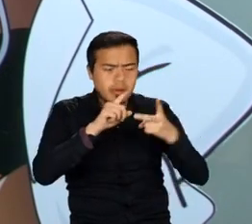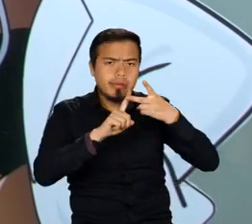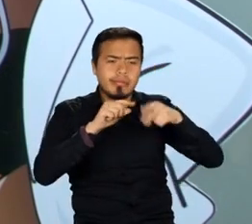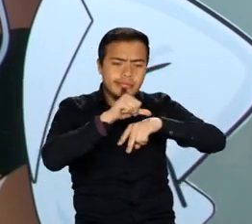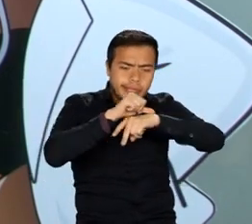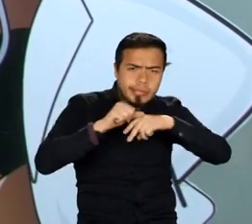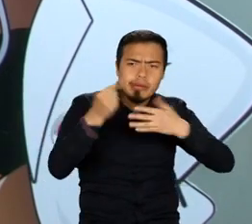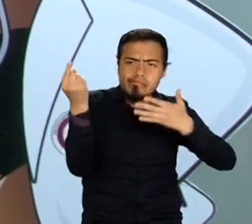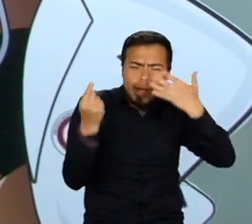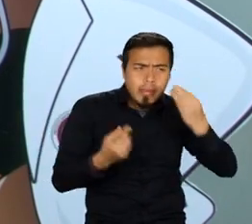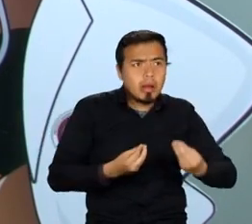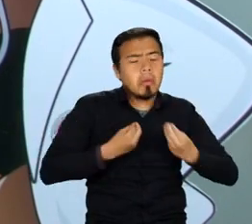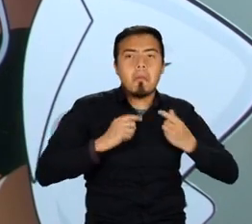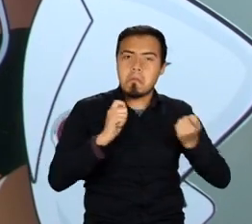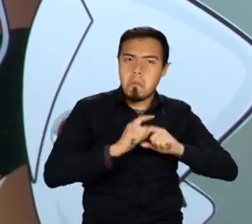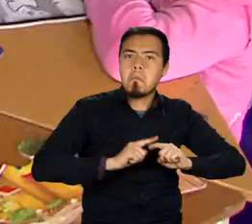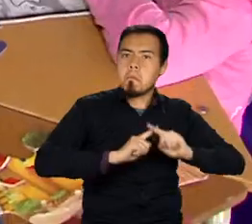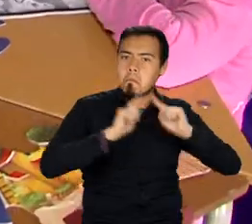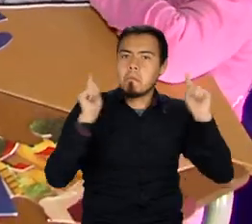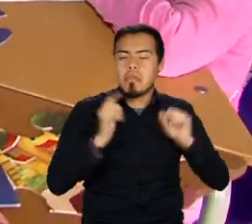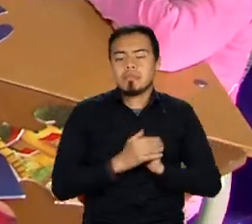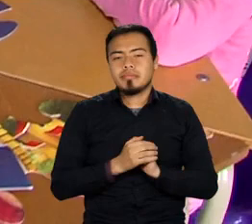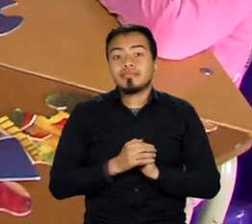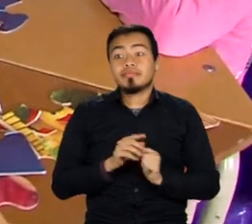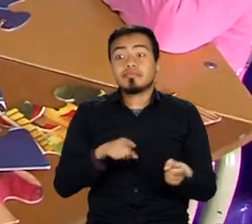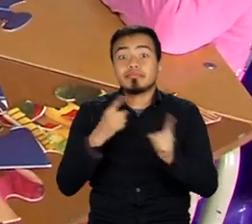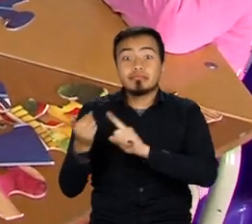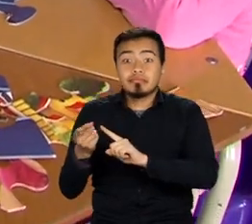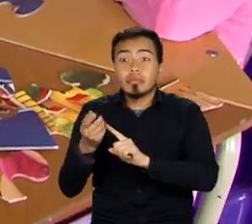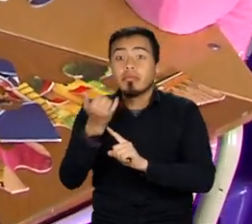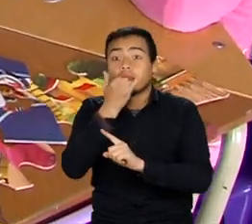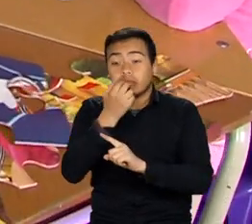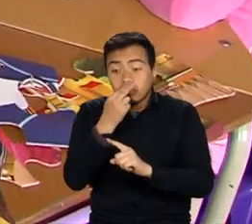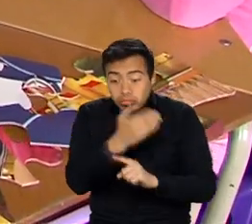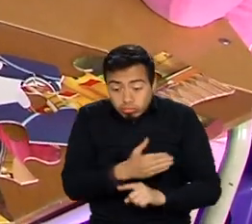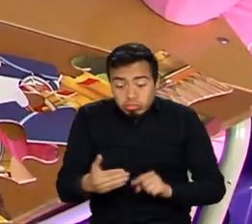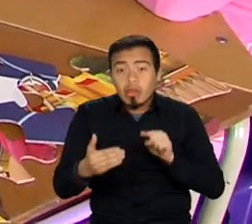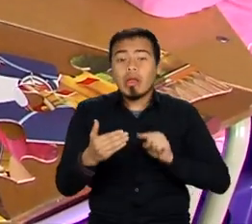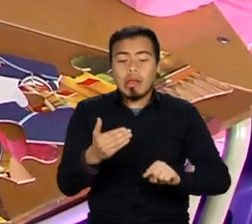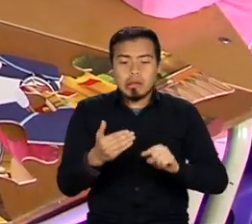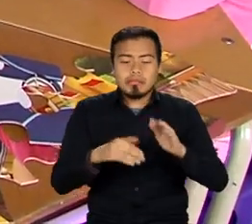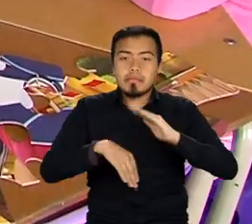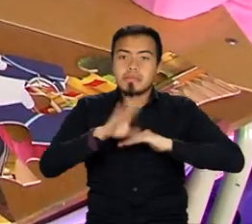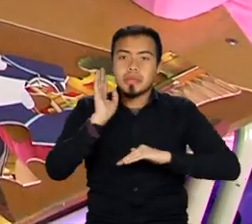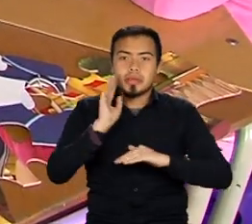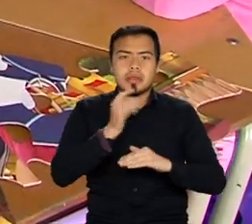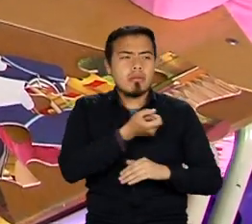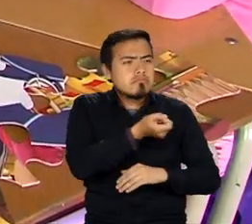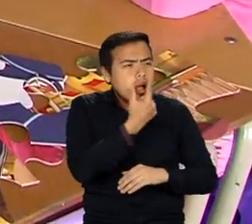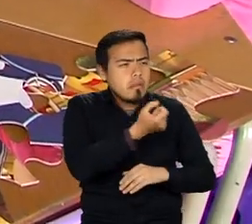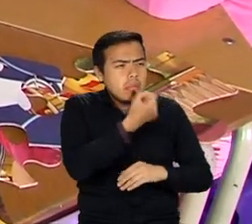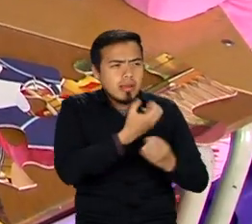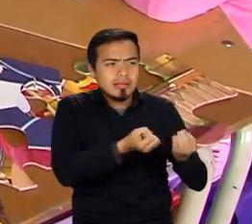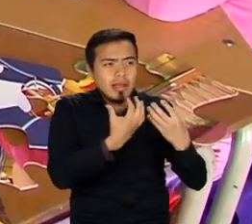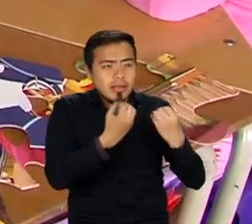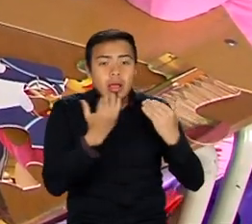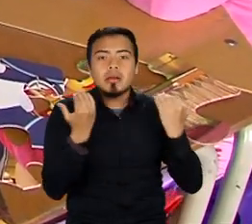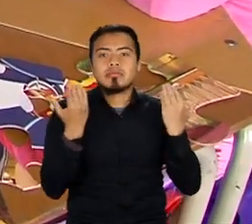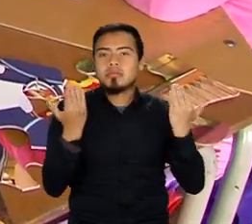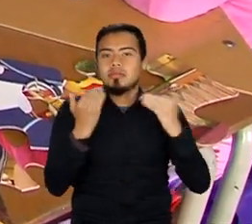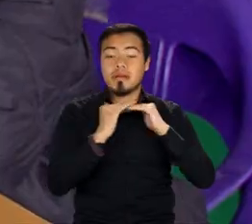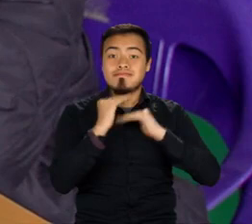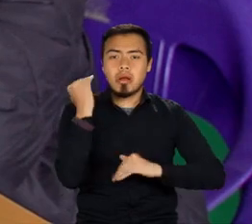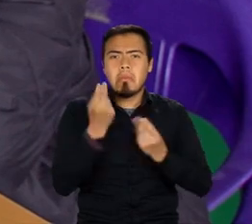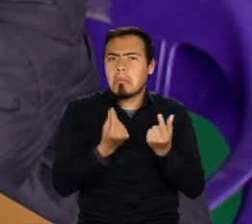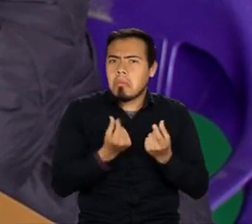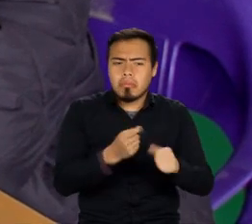o quirúrgico con respecto a los adultos. Los niños a menudo pueden manejar dosis más altas de medicamentos para quimioterapia